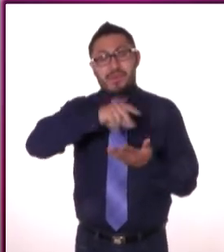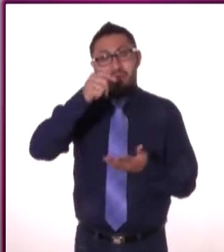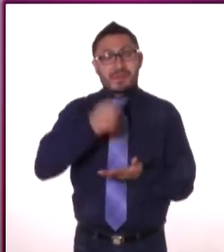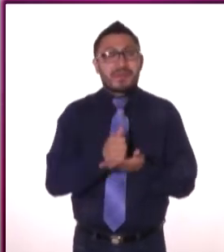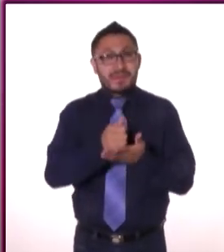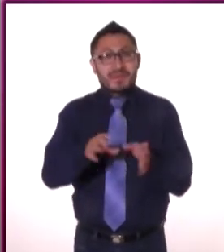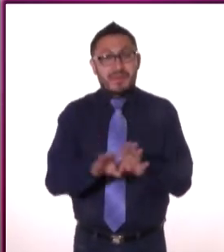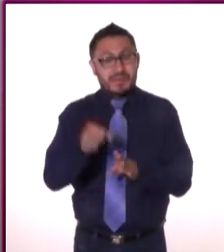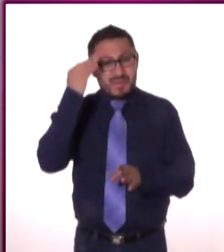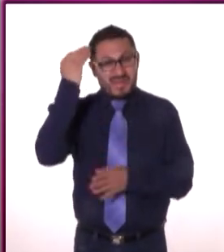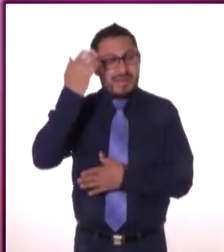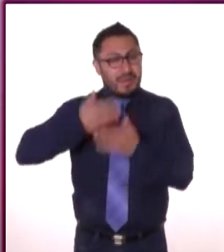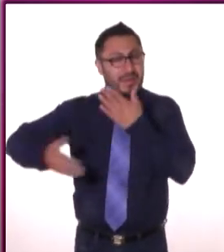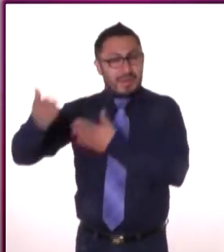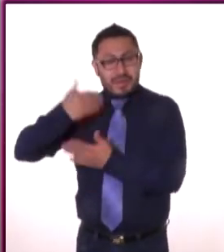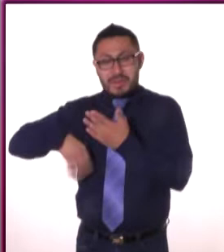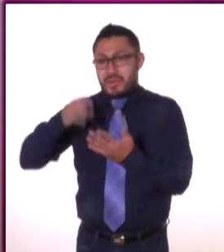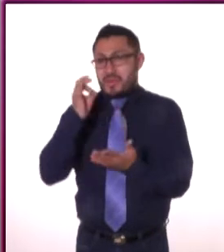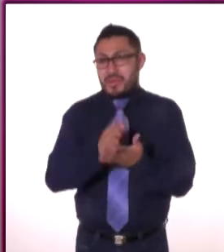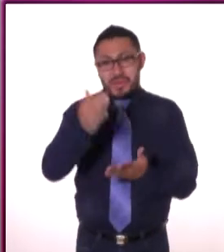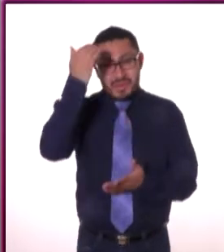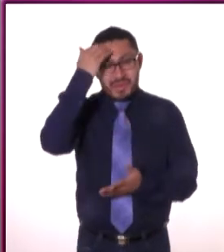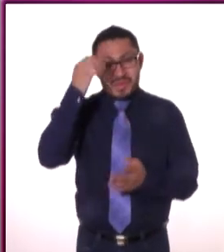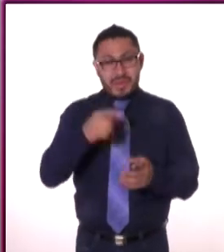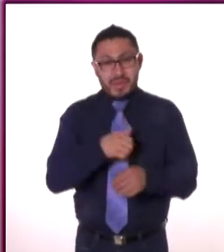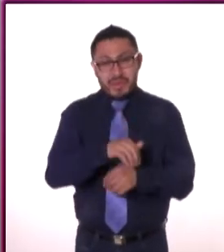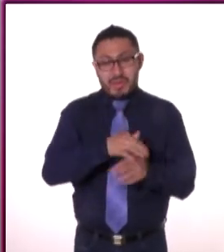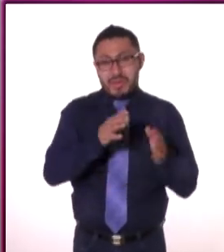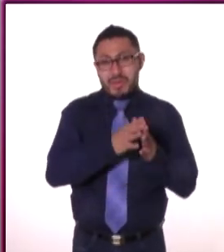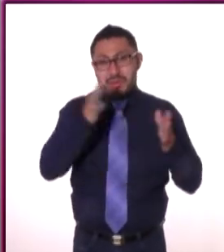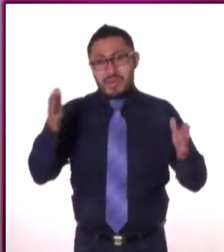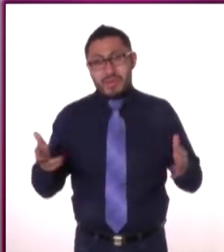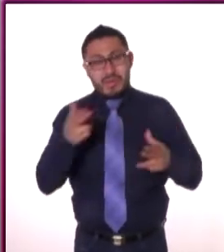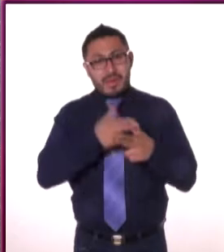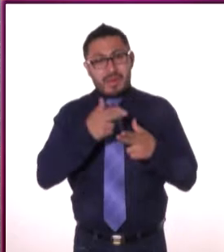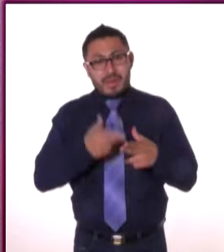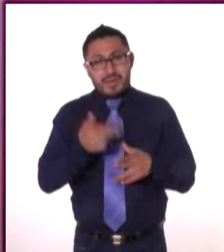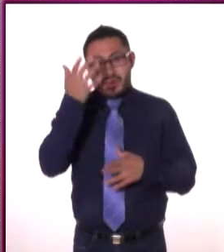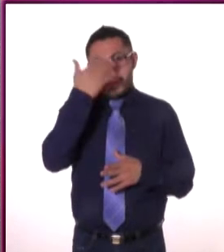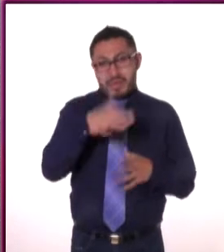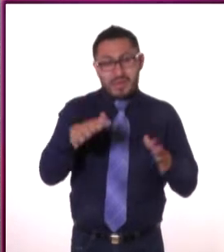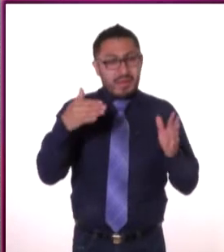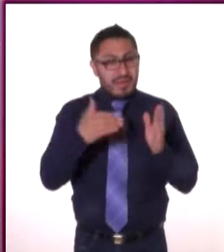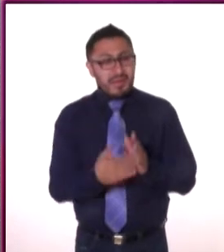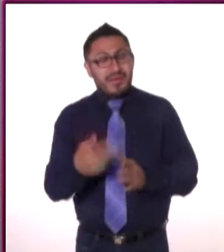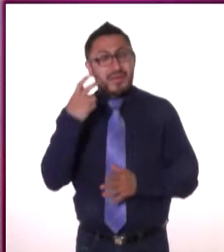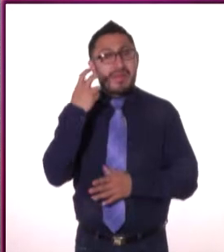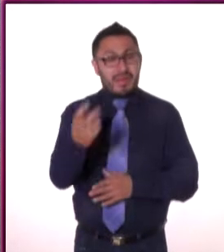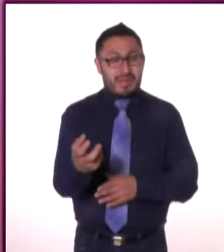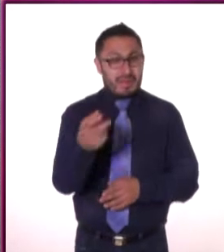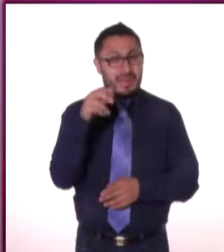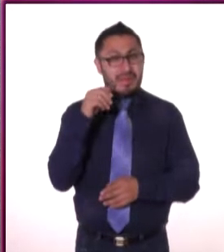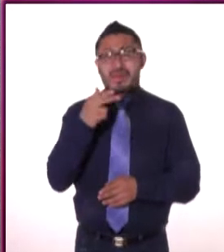que permite, en la época nada más se conocían hasta números grandes, hasta 10,000.